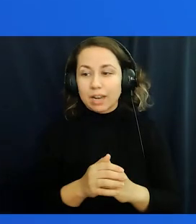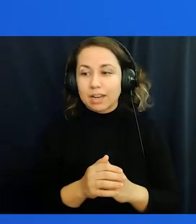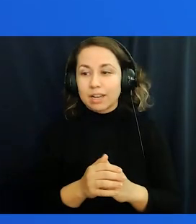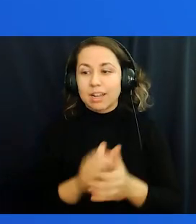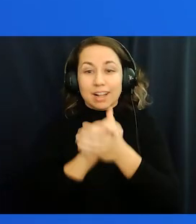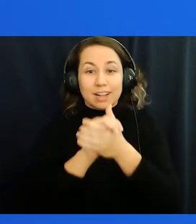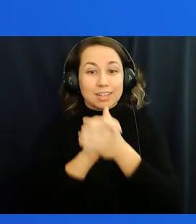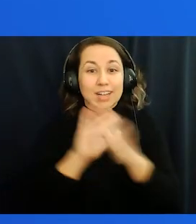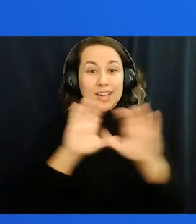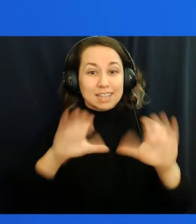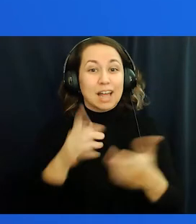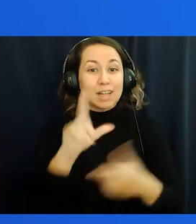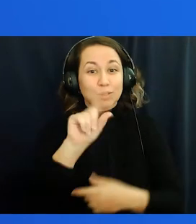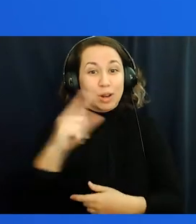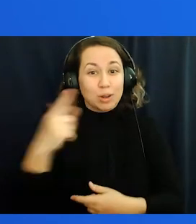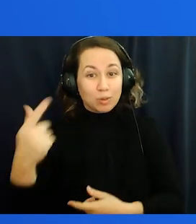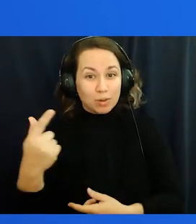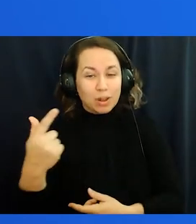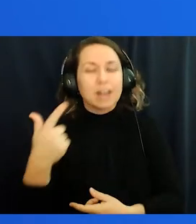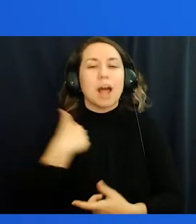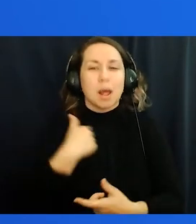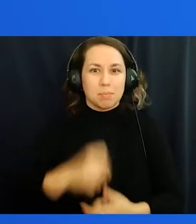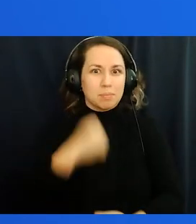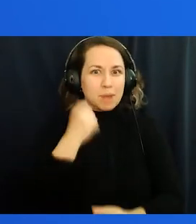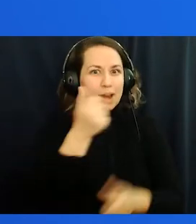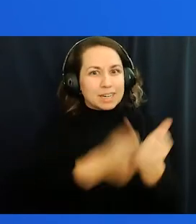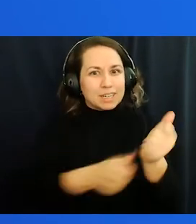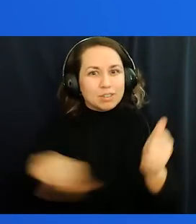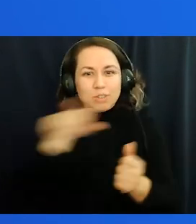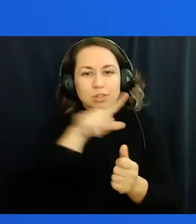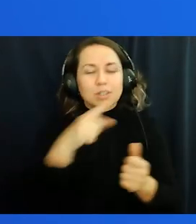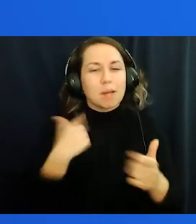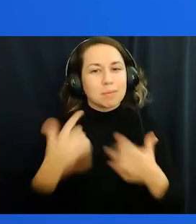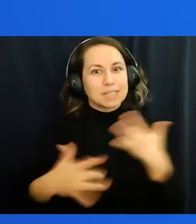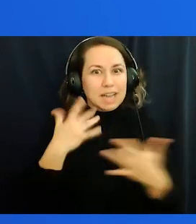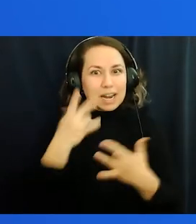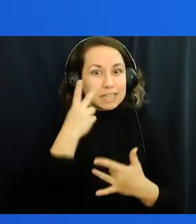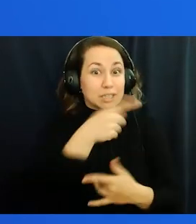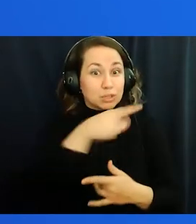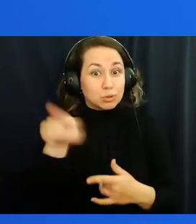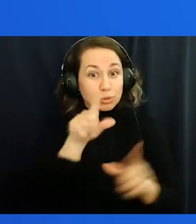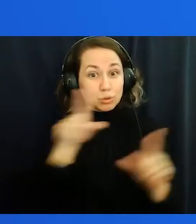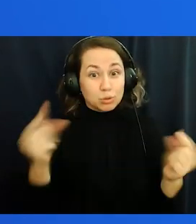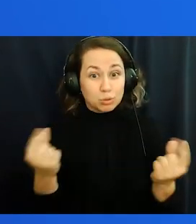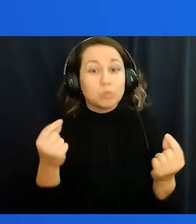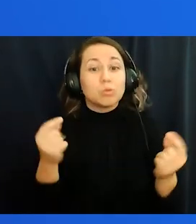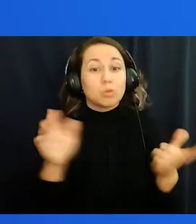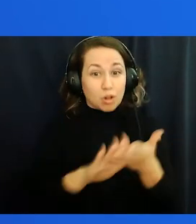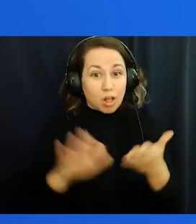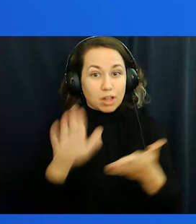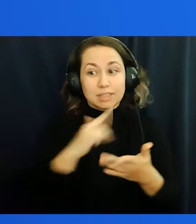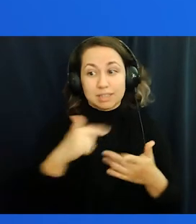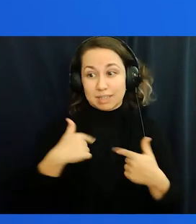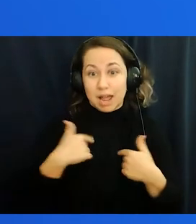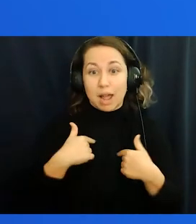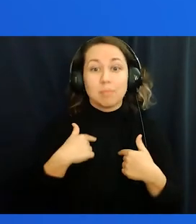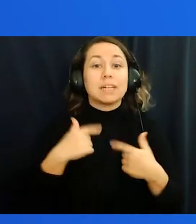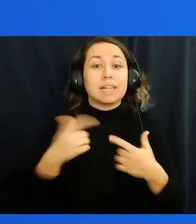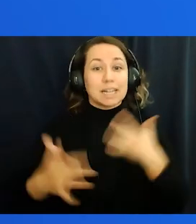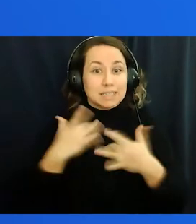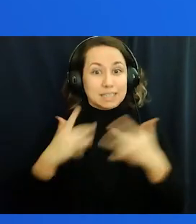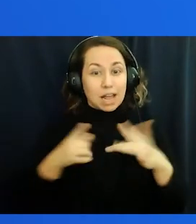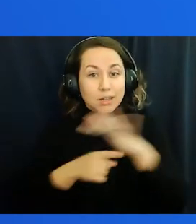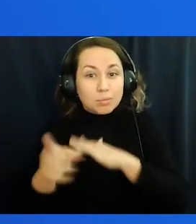Felicidades a la promoción de 2021. Estoy orgulloso de todos ustedes. Quisiera ver lo que van a hacer en la universidad. Y quiero explorar el